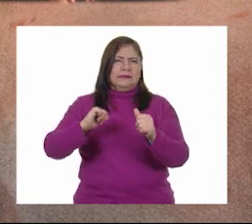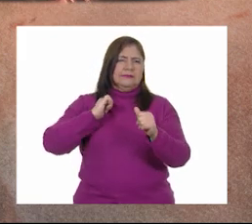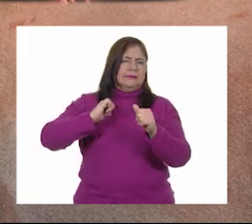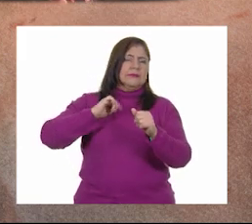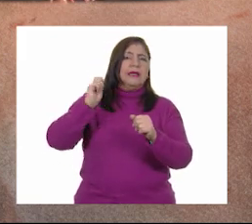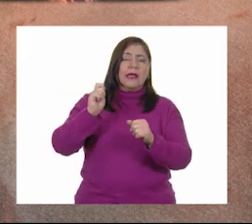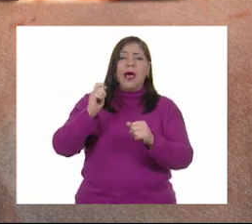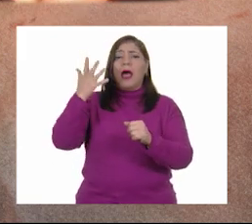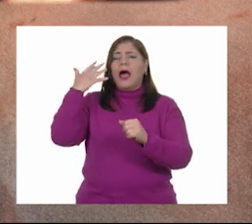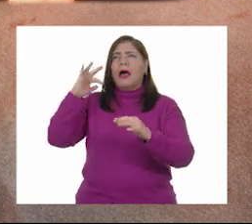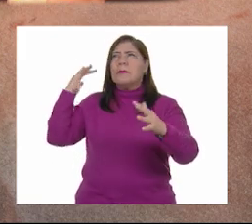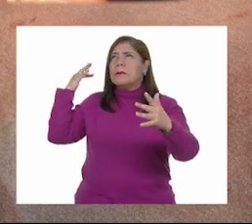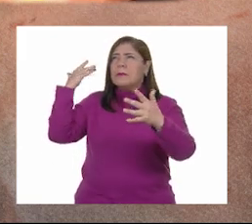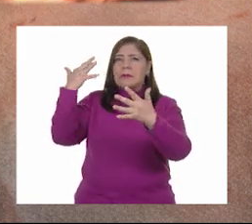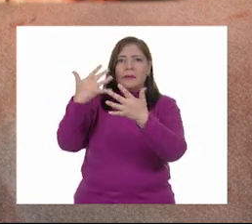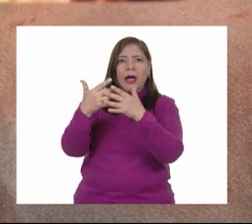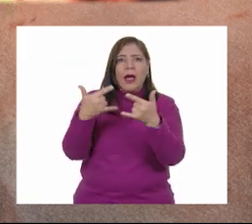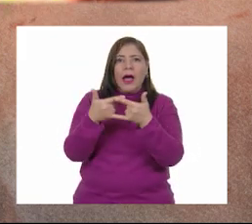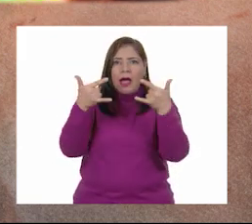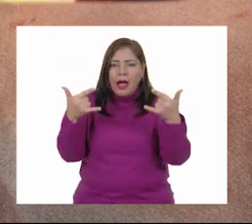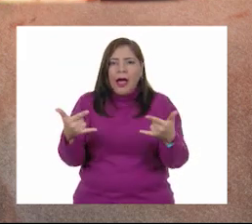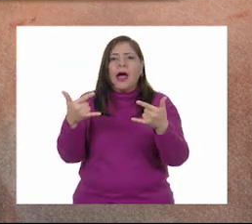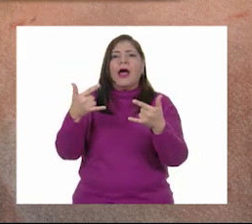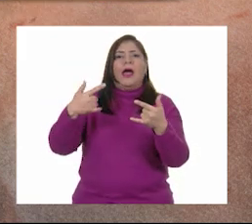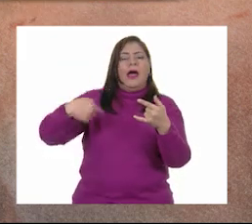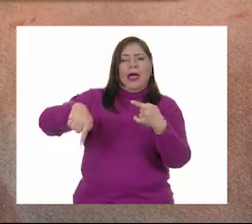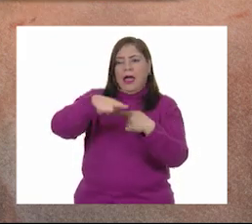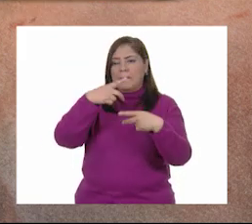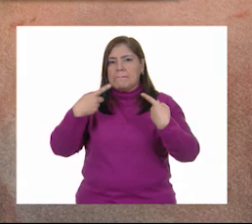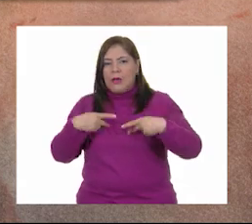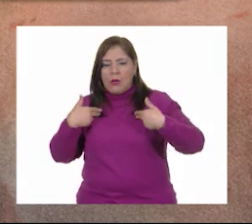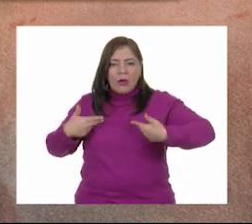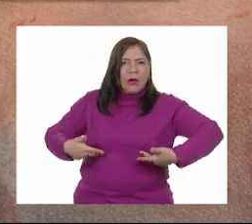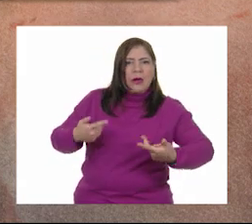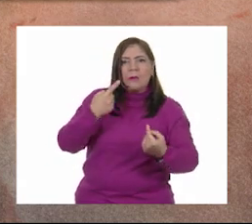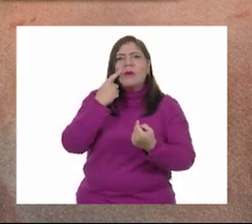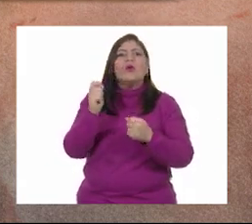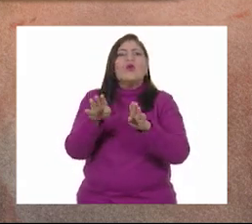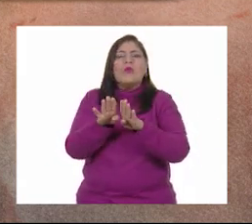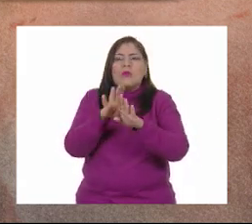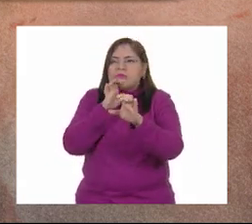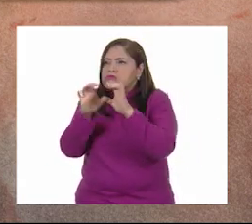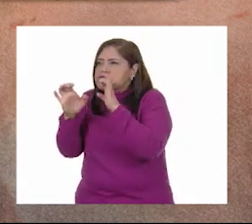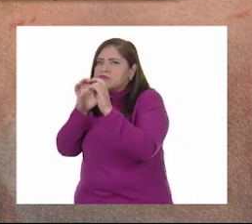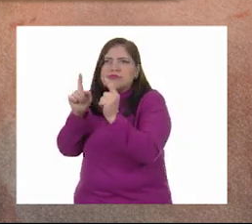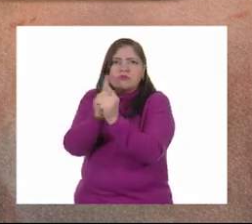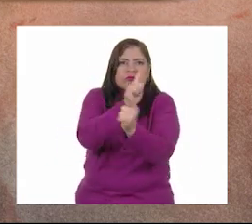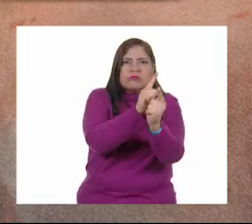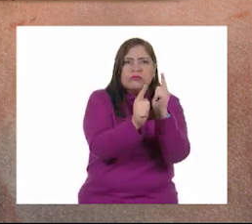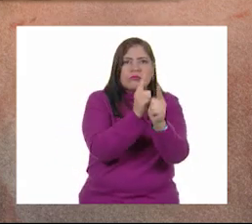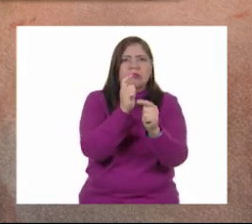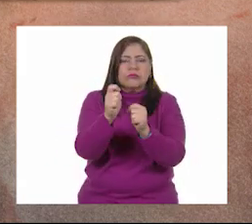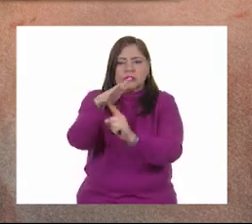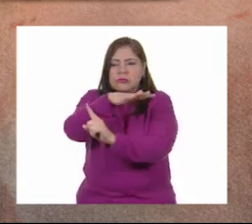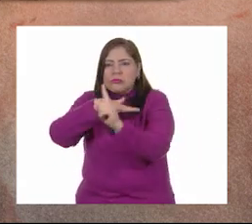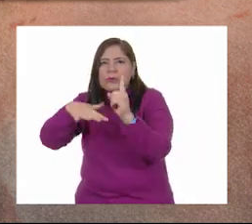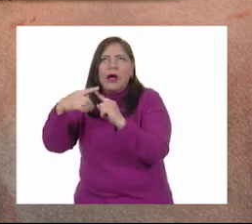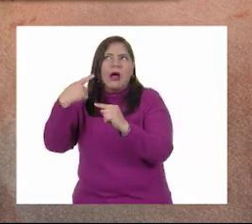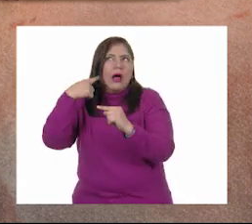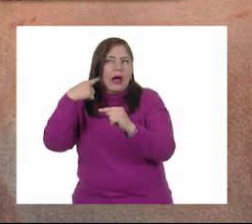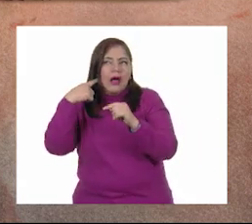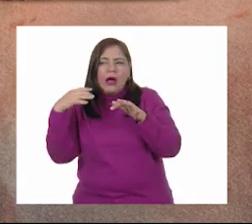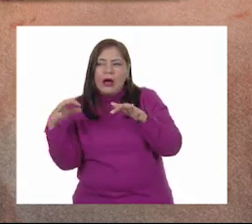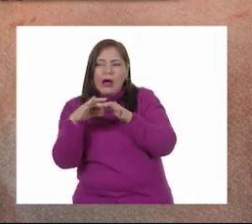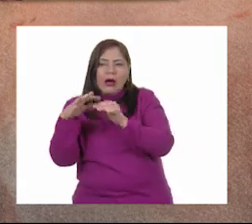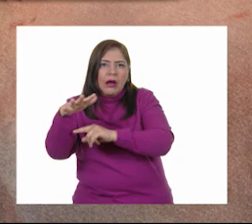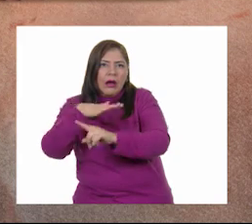el hombre ha buscado la manera de comunicarse entre sí y también con su entorno. la imitación de sonidos de la naturaleza y los